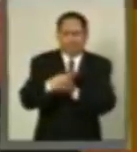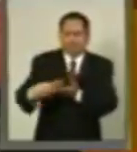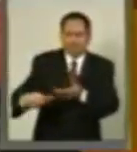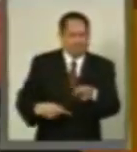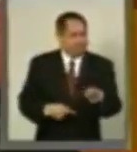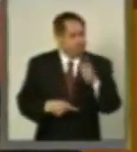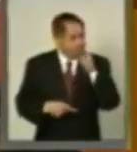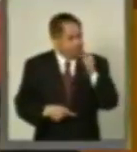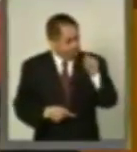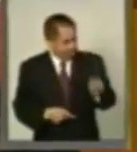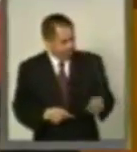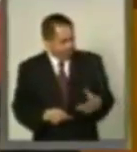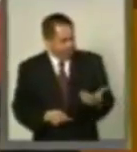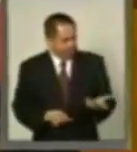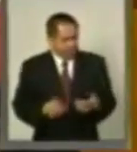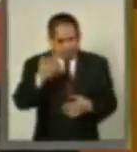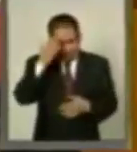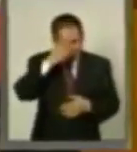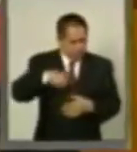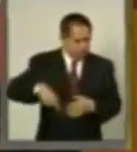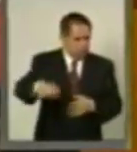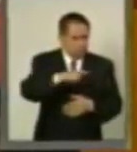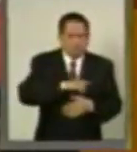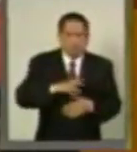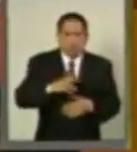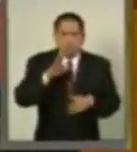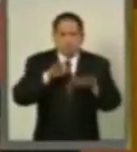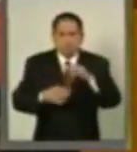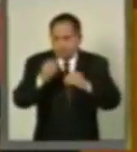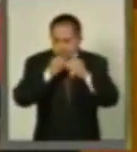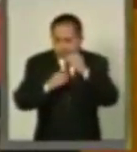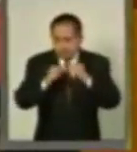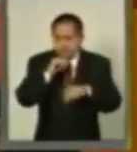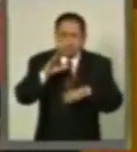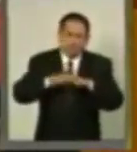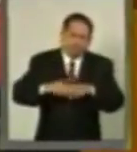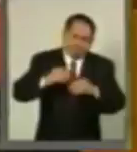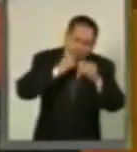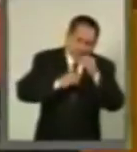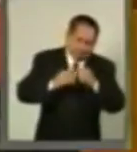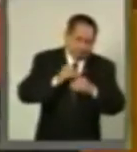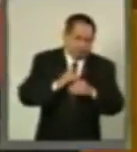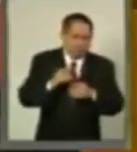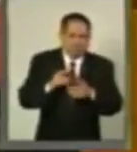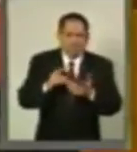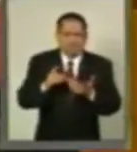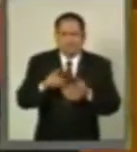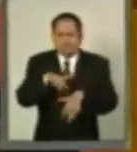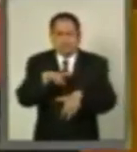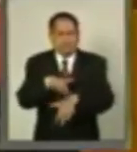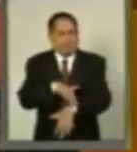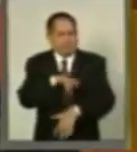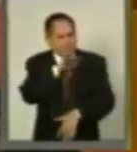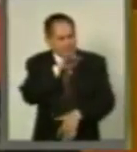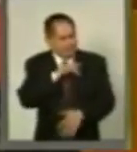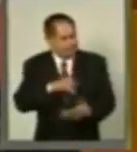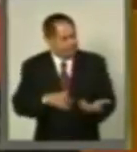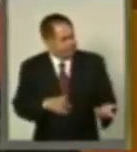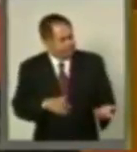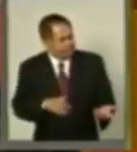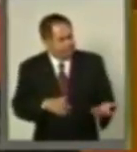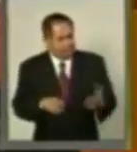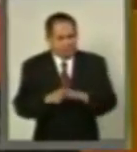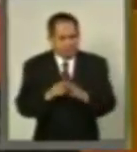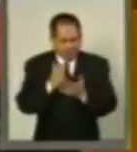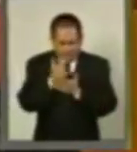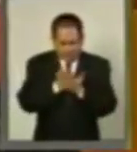y sabemos que muchos de ellos a veces no comen, y cuando comen, comen bazofia. Esa cifra por